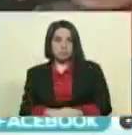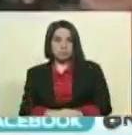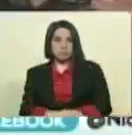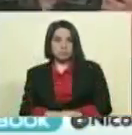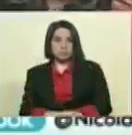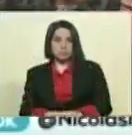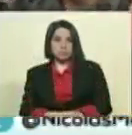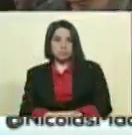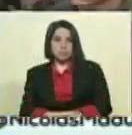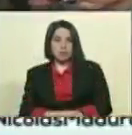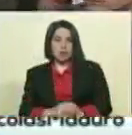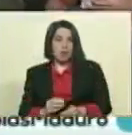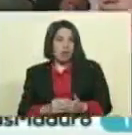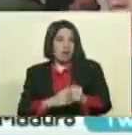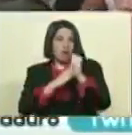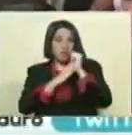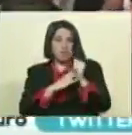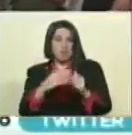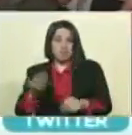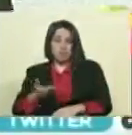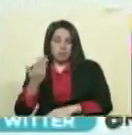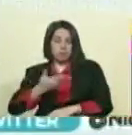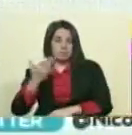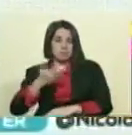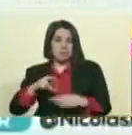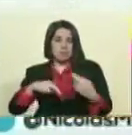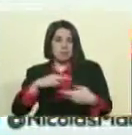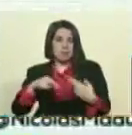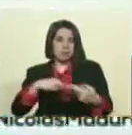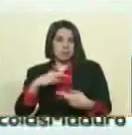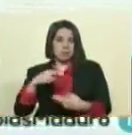uno de los líderes fundamentales de la Revolución Bolivariana,